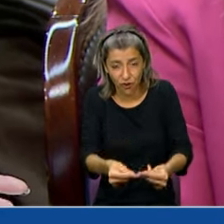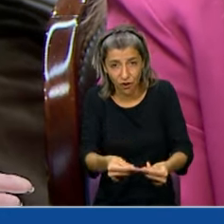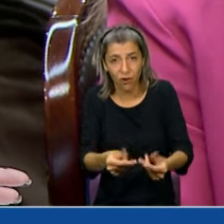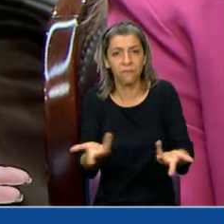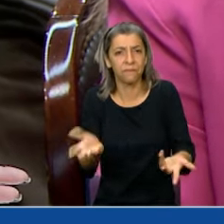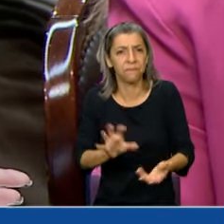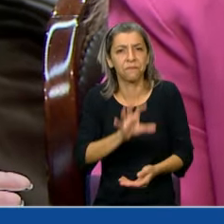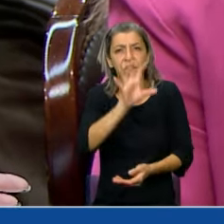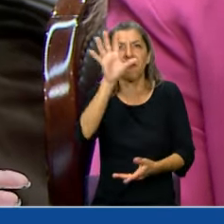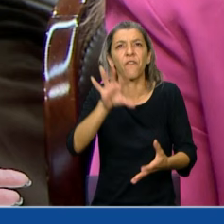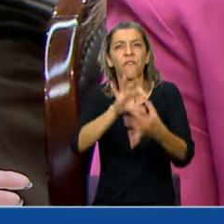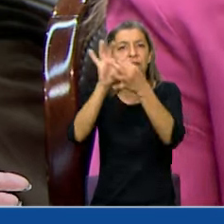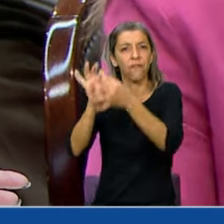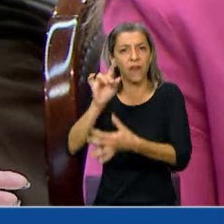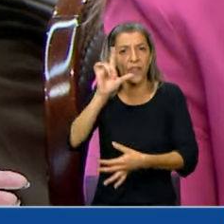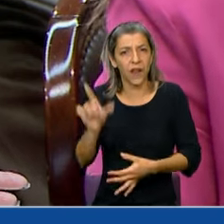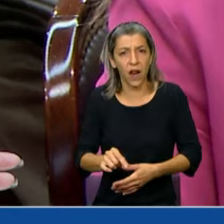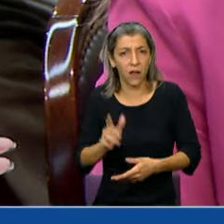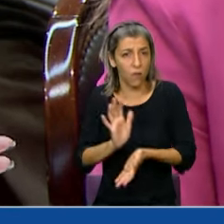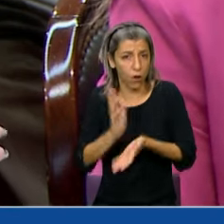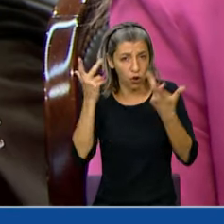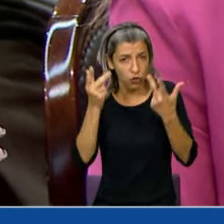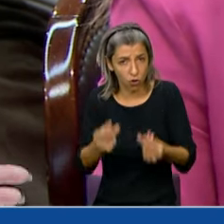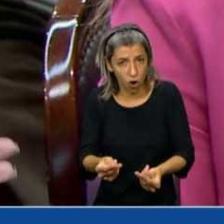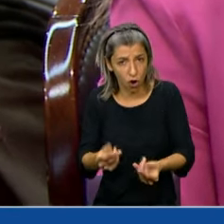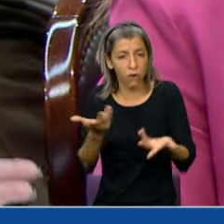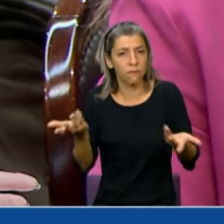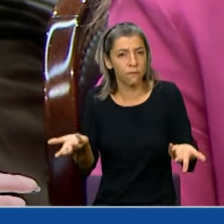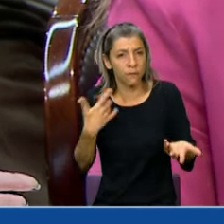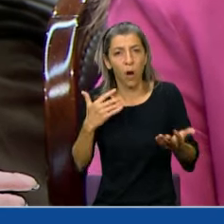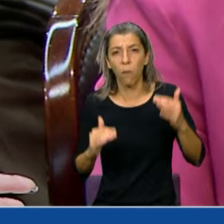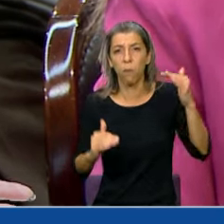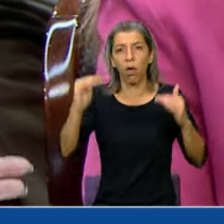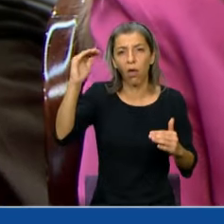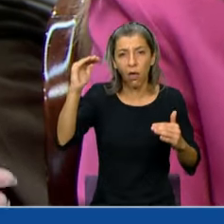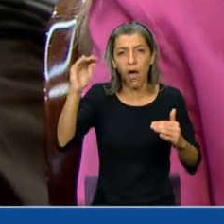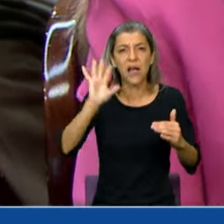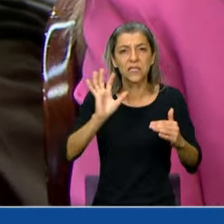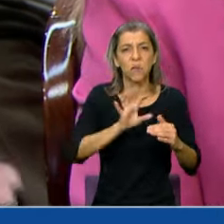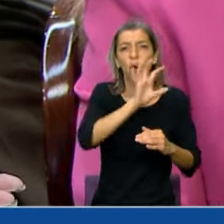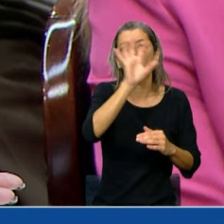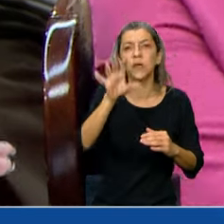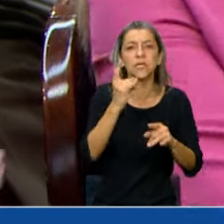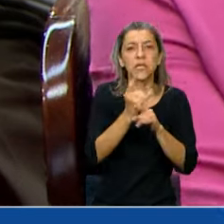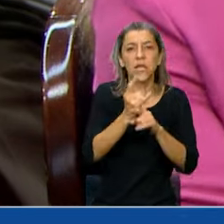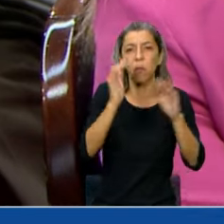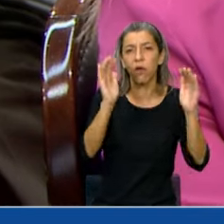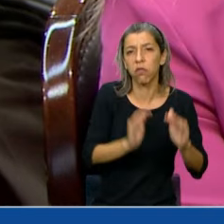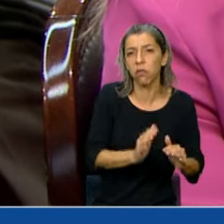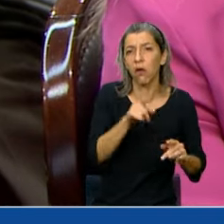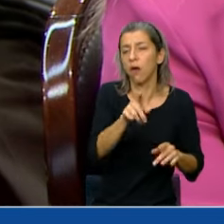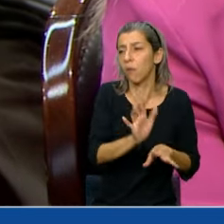no a la reducción de asimetrías que sufrimos las provincias es decir no al